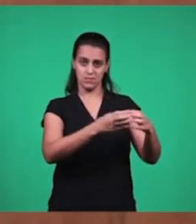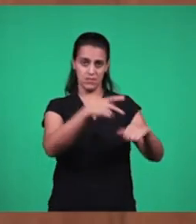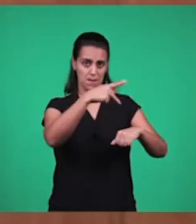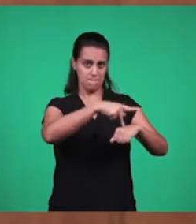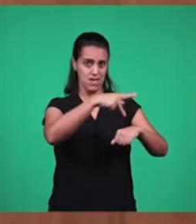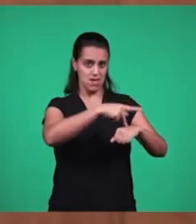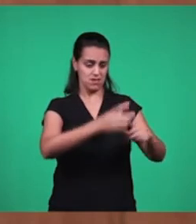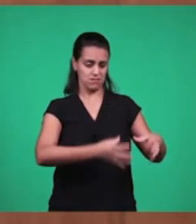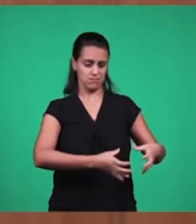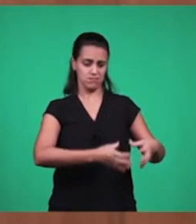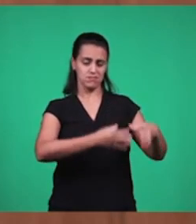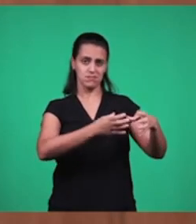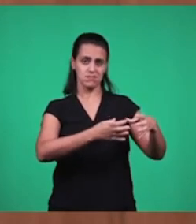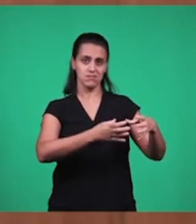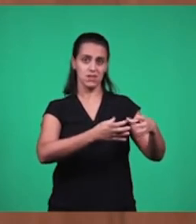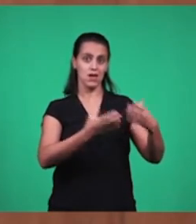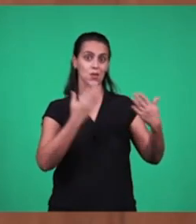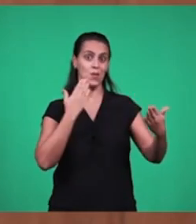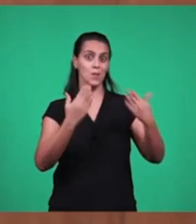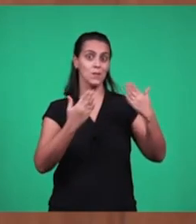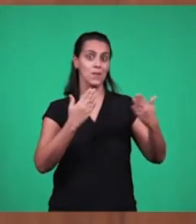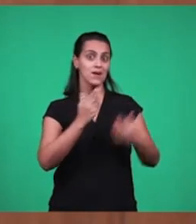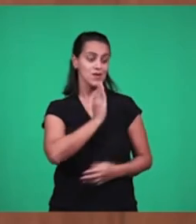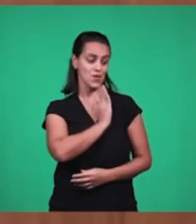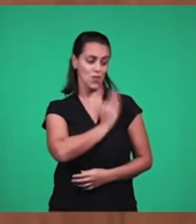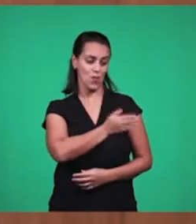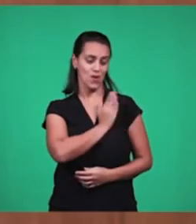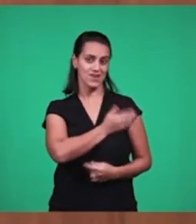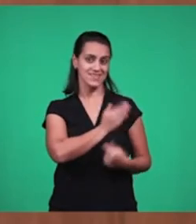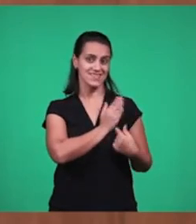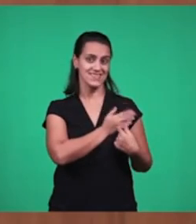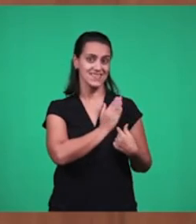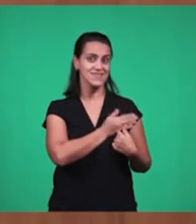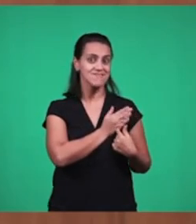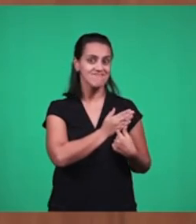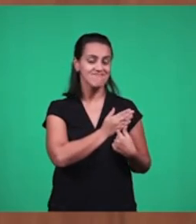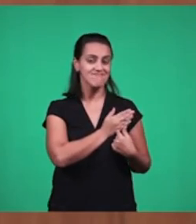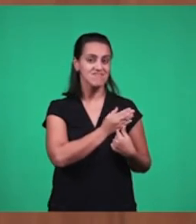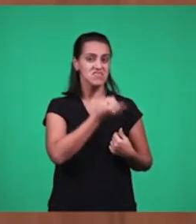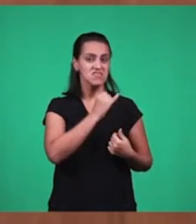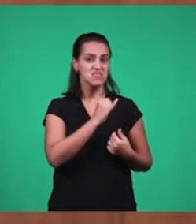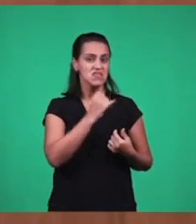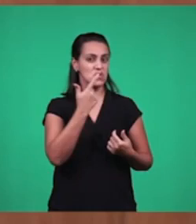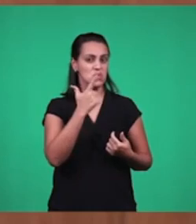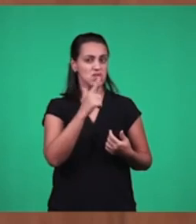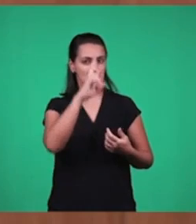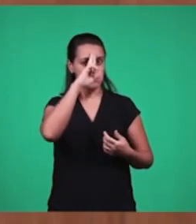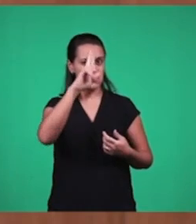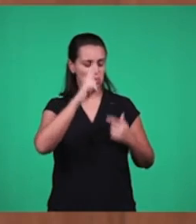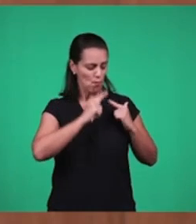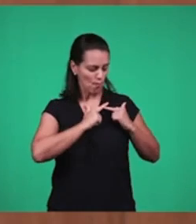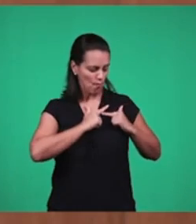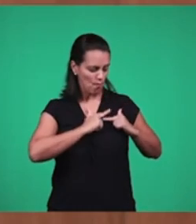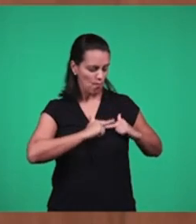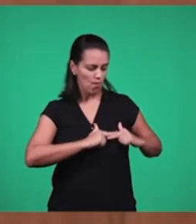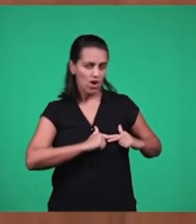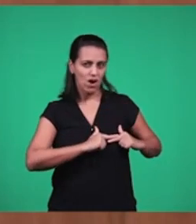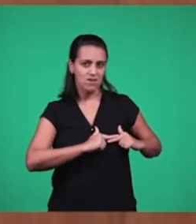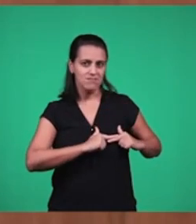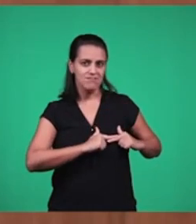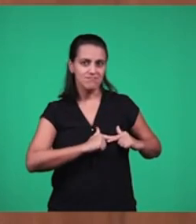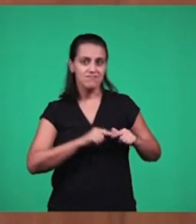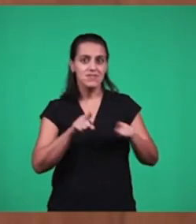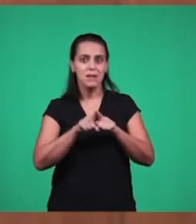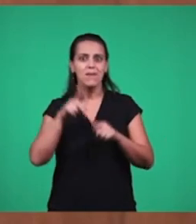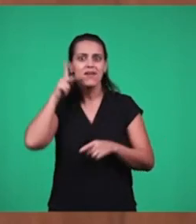las tinajas de piedras representan el corazón del hombre. Y sin Dios es un corazón vacío.